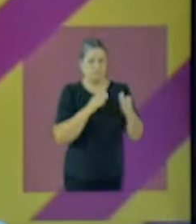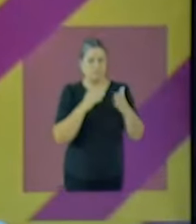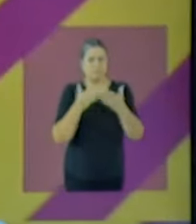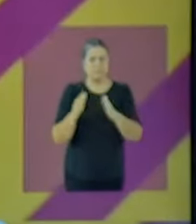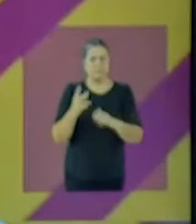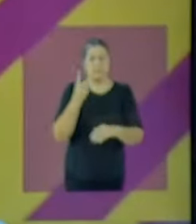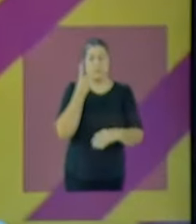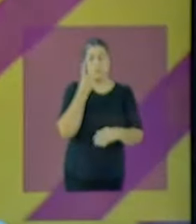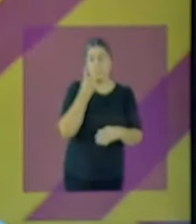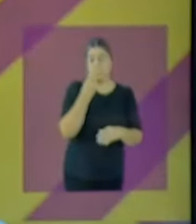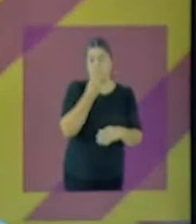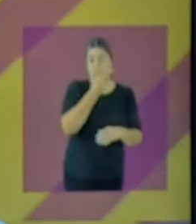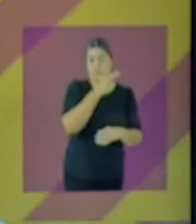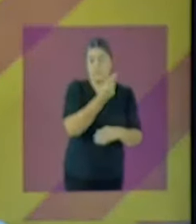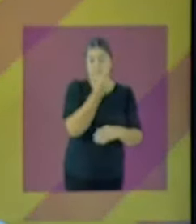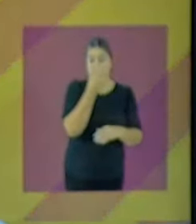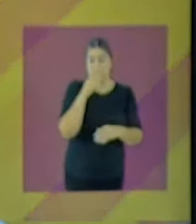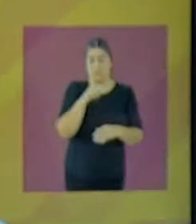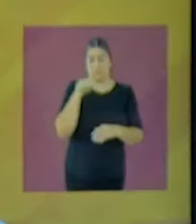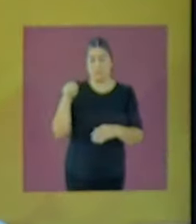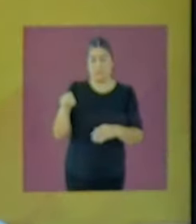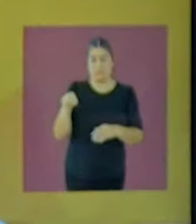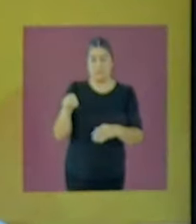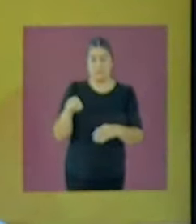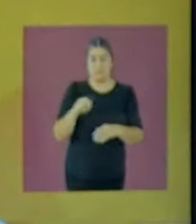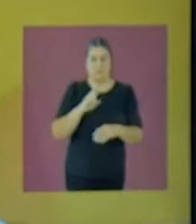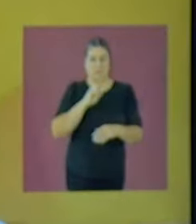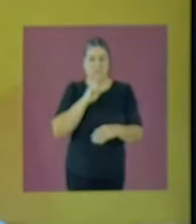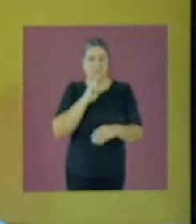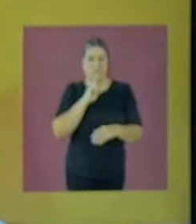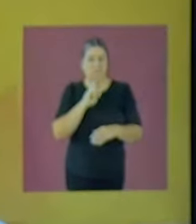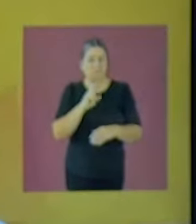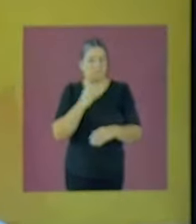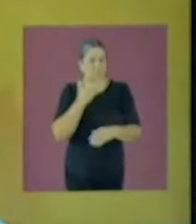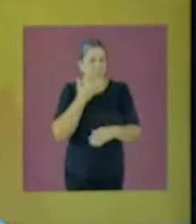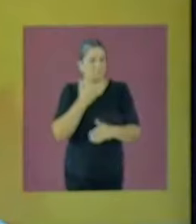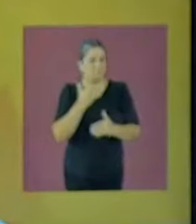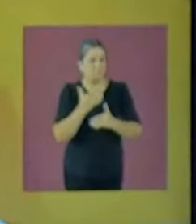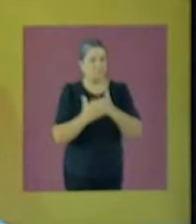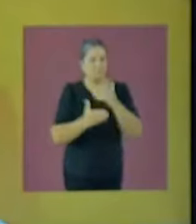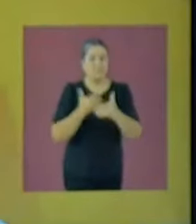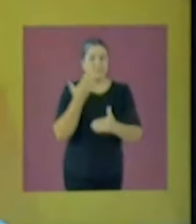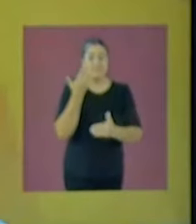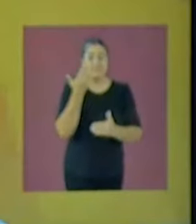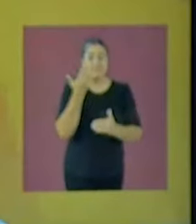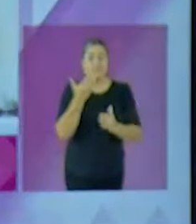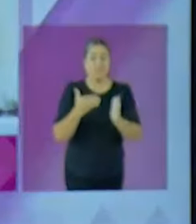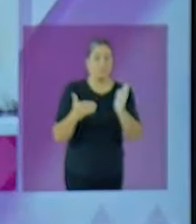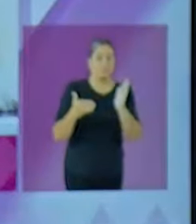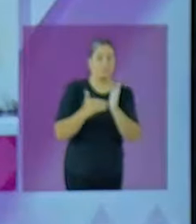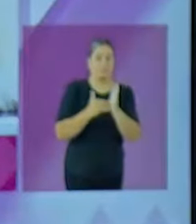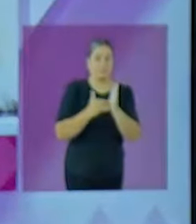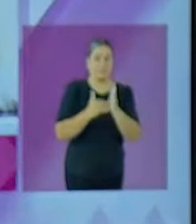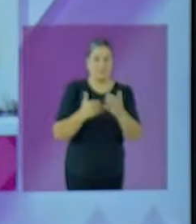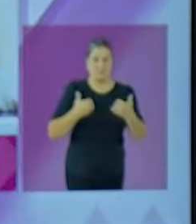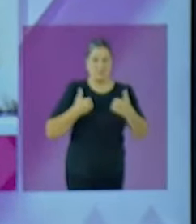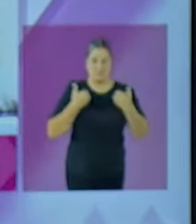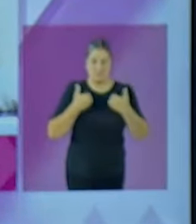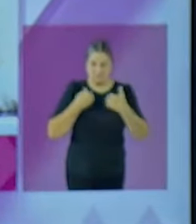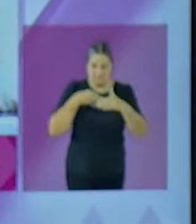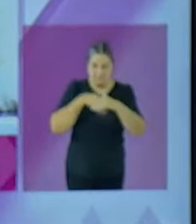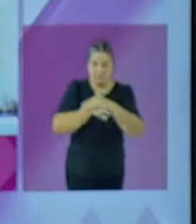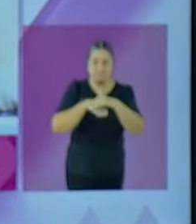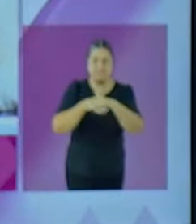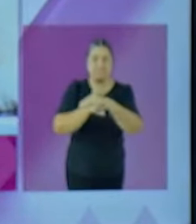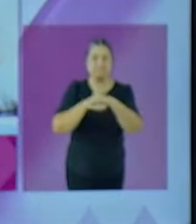tiene un compromiso personal con la educación. Claudia fue la primera mujer en la historia que fue aceptada en el doctorado en